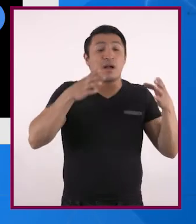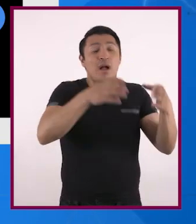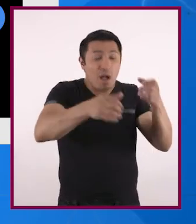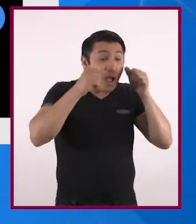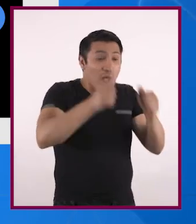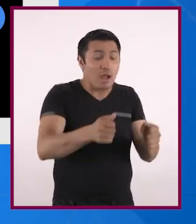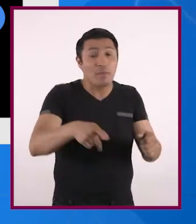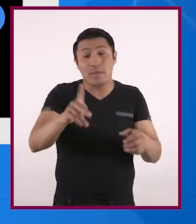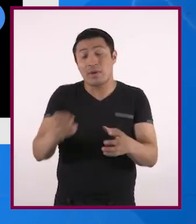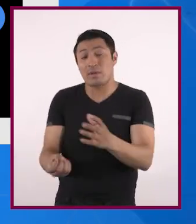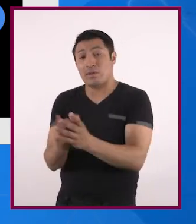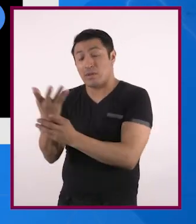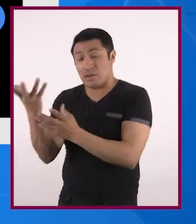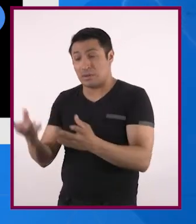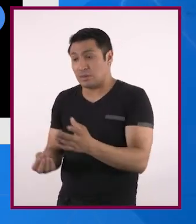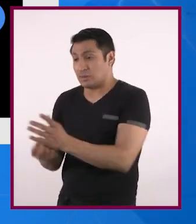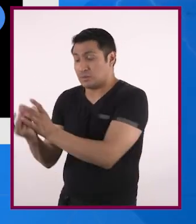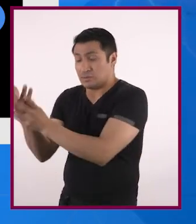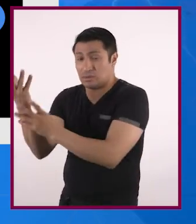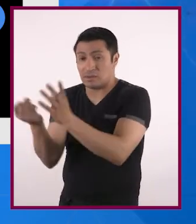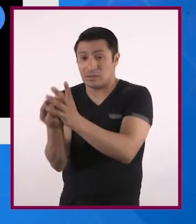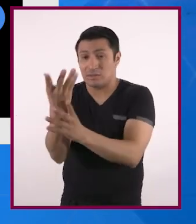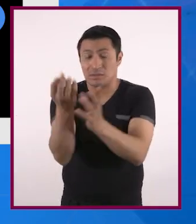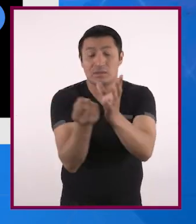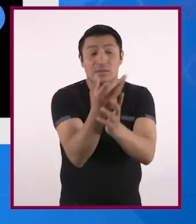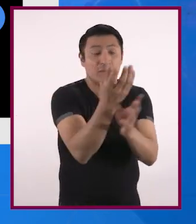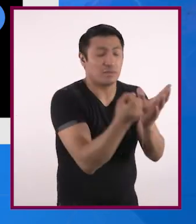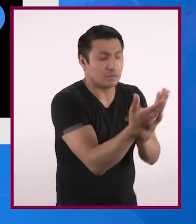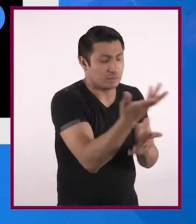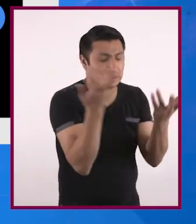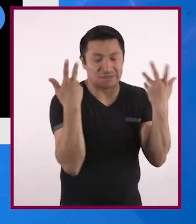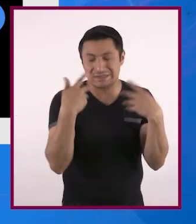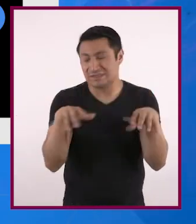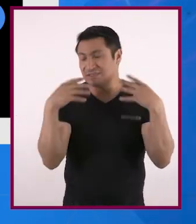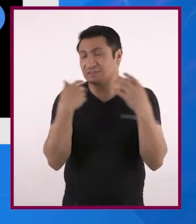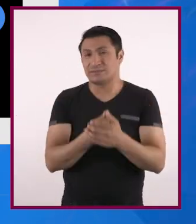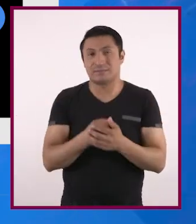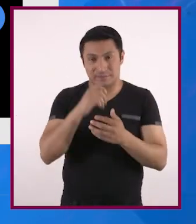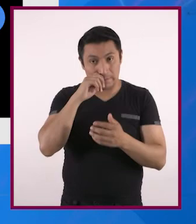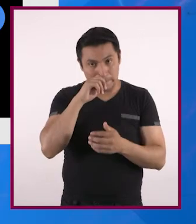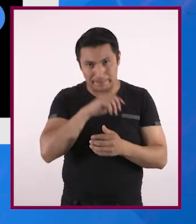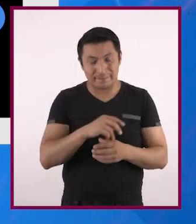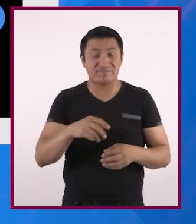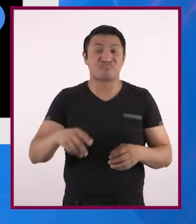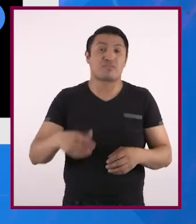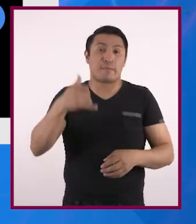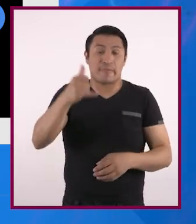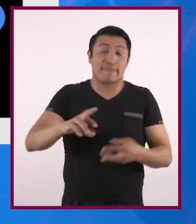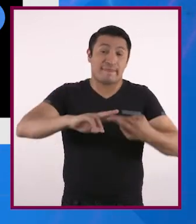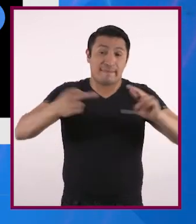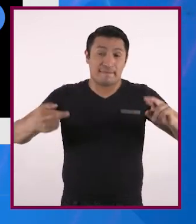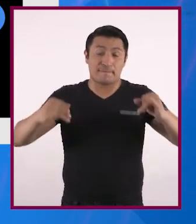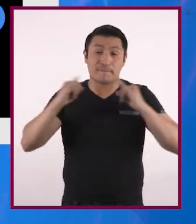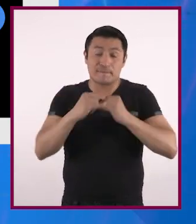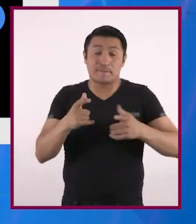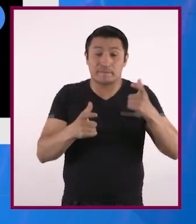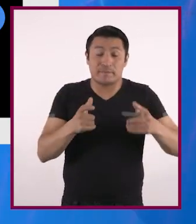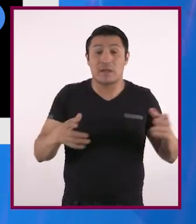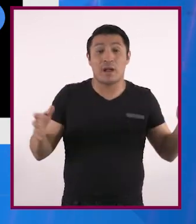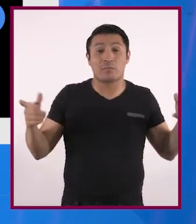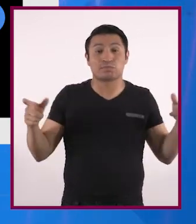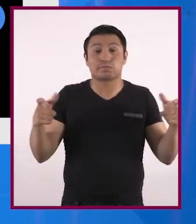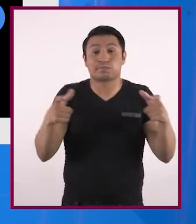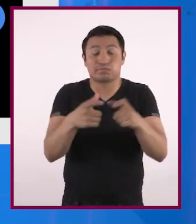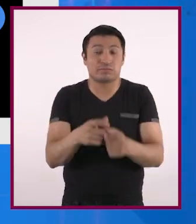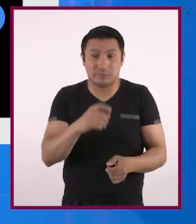la población sigue creciendo y en contraparte los recursos de las instituciones en cada ejercicio se ven disminuidos. Entonces, es un